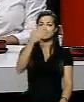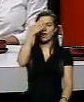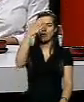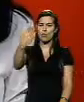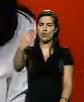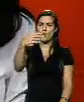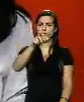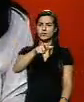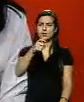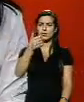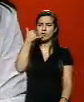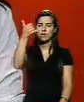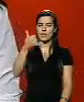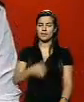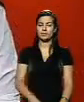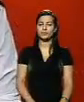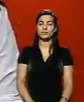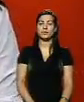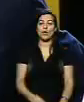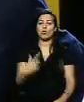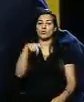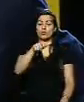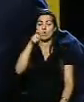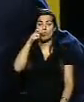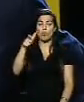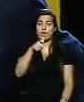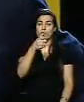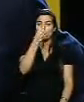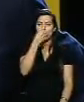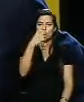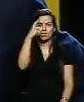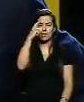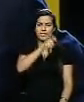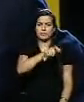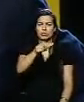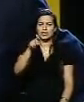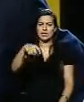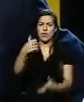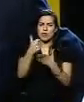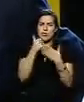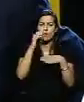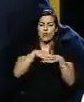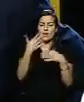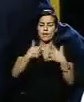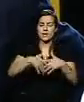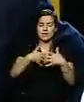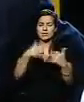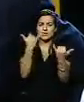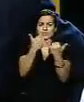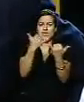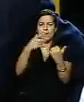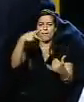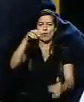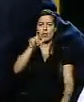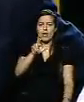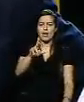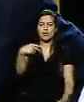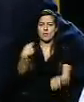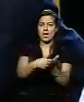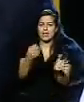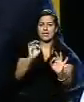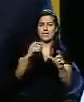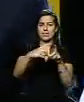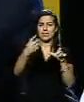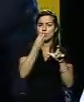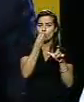que la llamemos. Claro que sí, camarada. Pueblo, buenos días. Al panel, necesitamos ayuda porque la empresa Cervecería Polar no ha pagado cesta a ti,